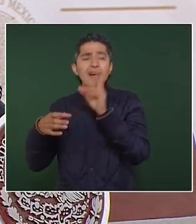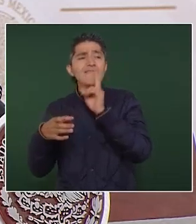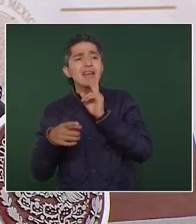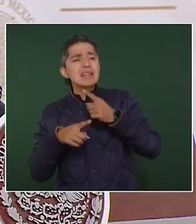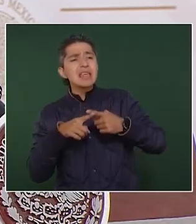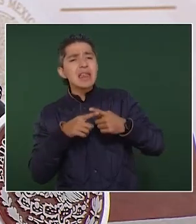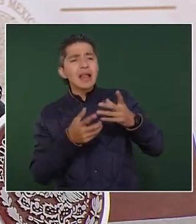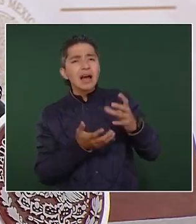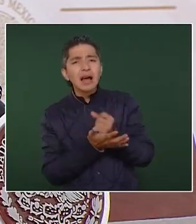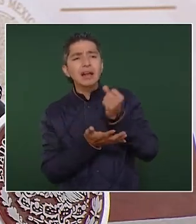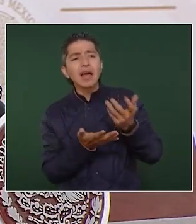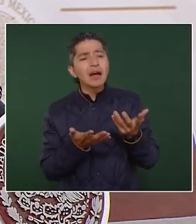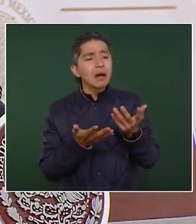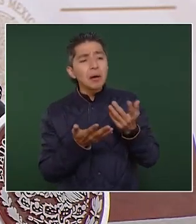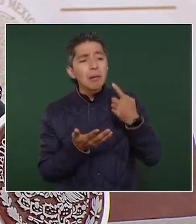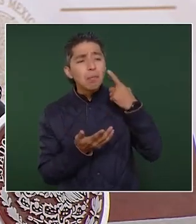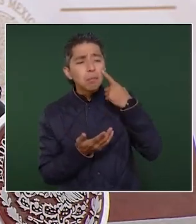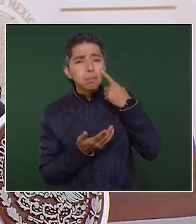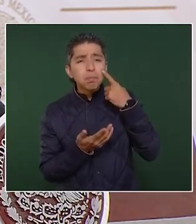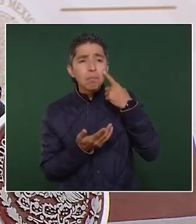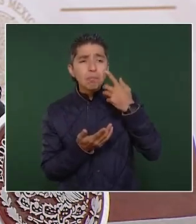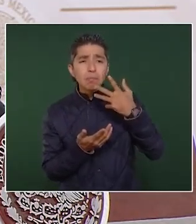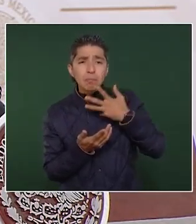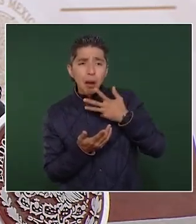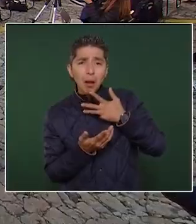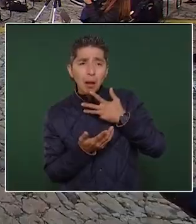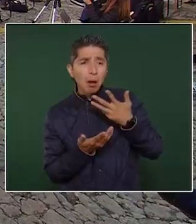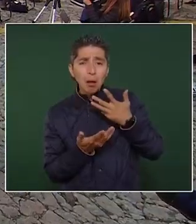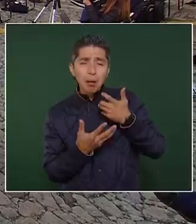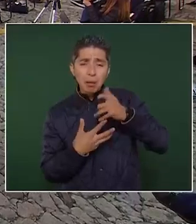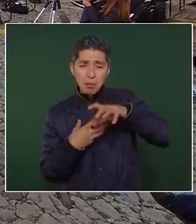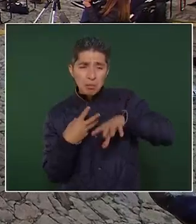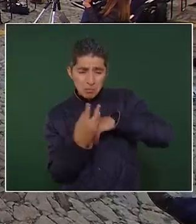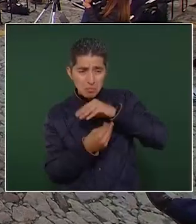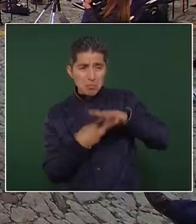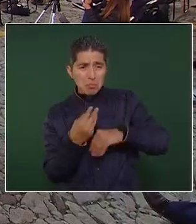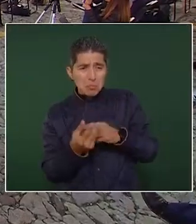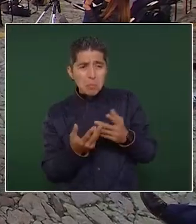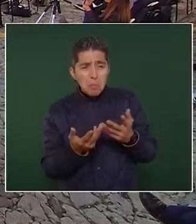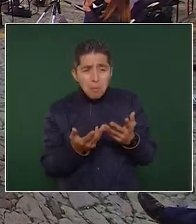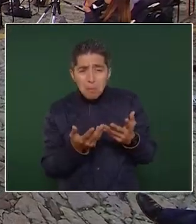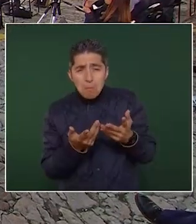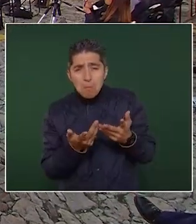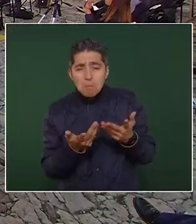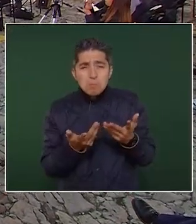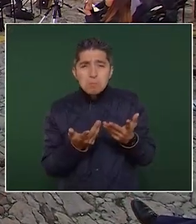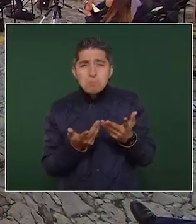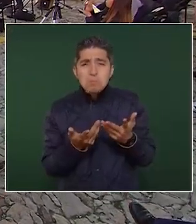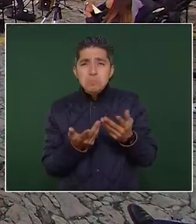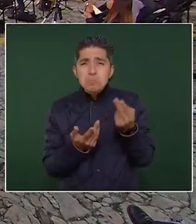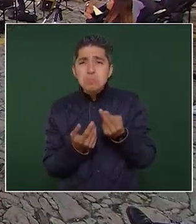Pero si se tienen ingresos, no se depende para nada